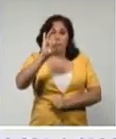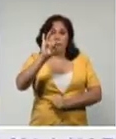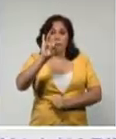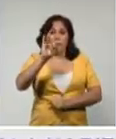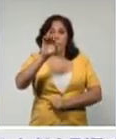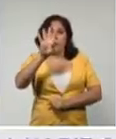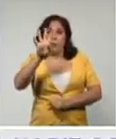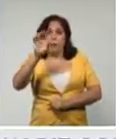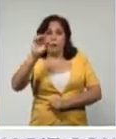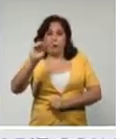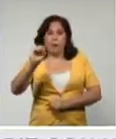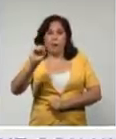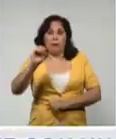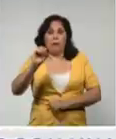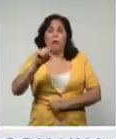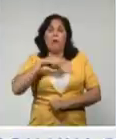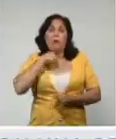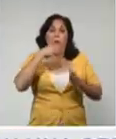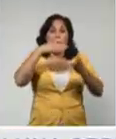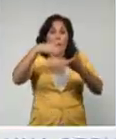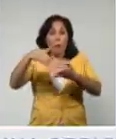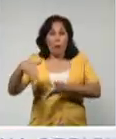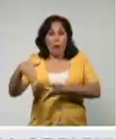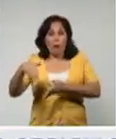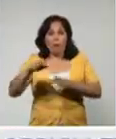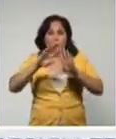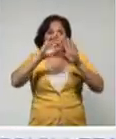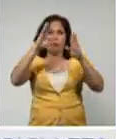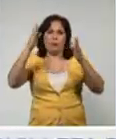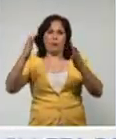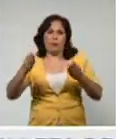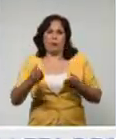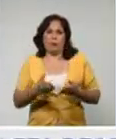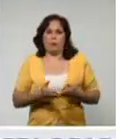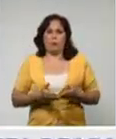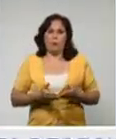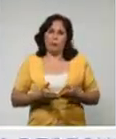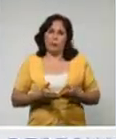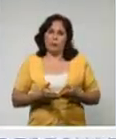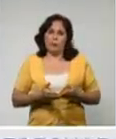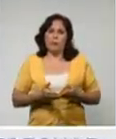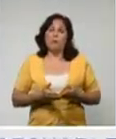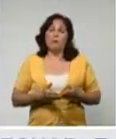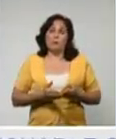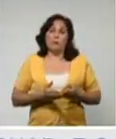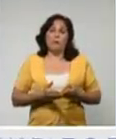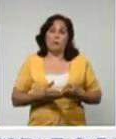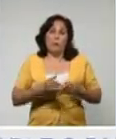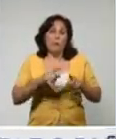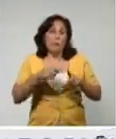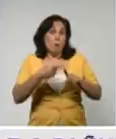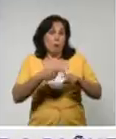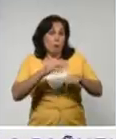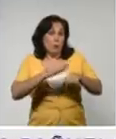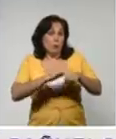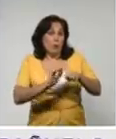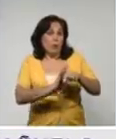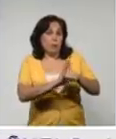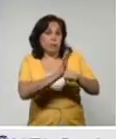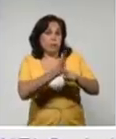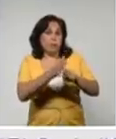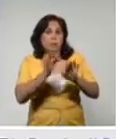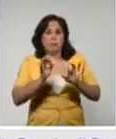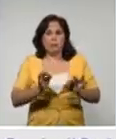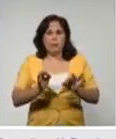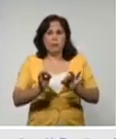805.740 fallecidos en el mundo con o por la COVID-19. Esto da